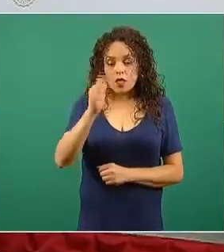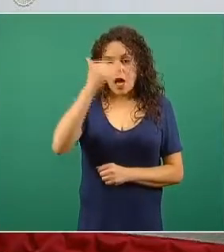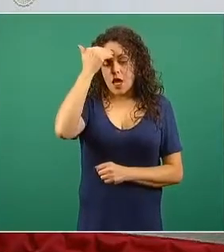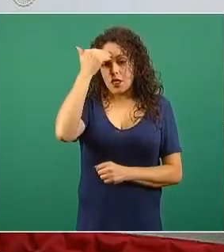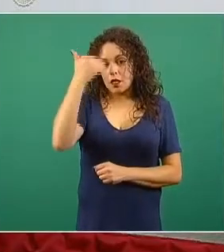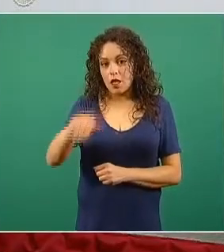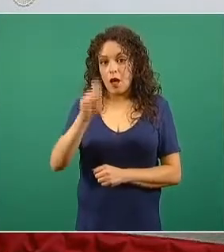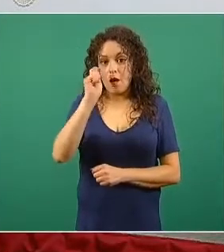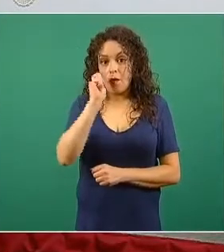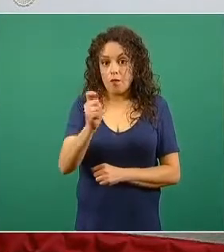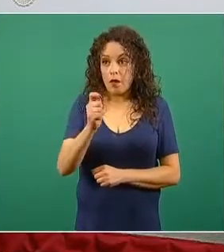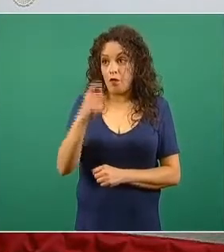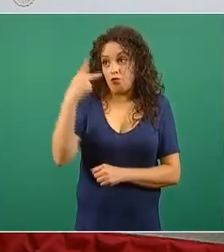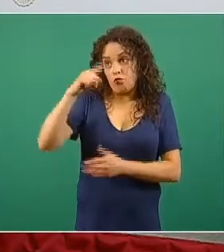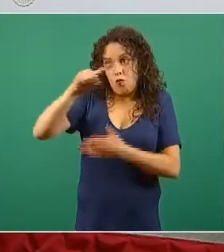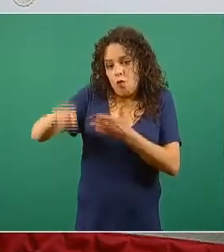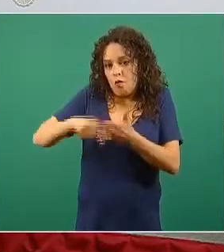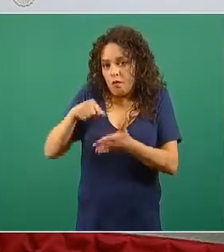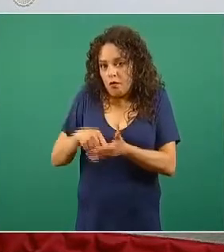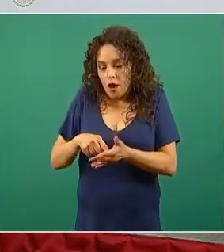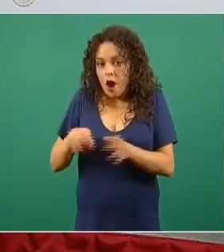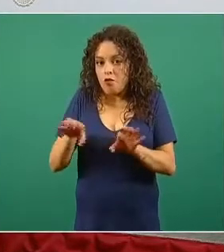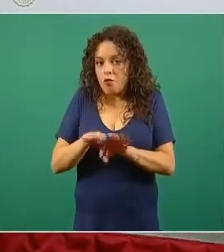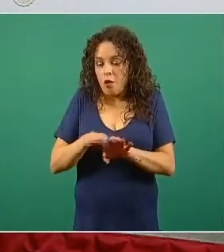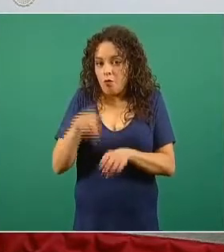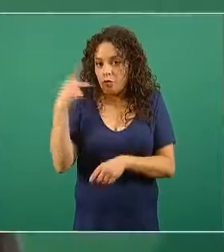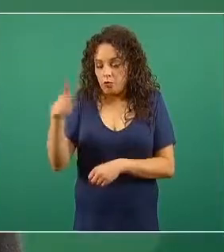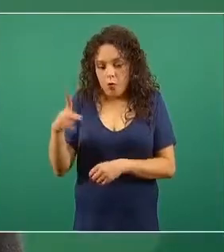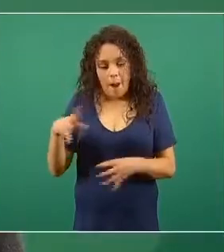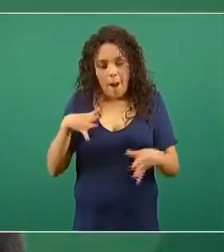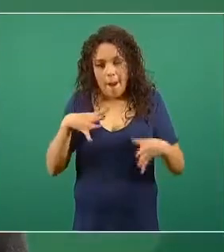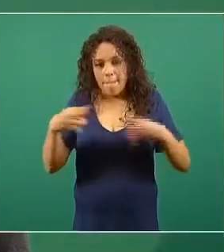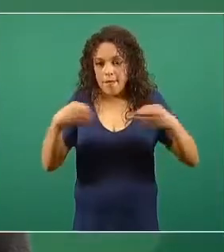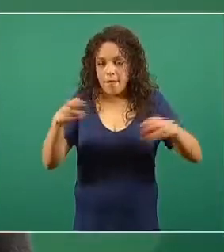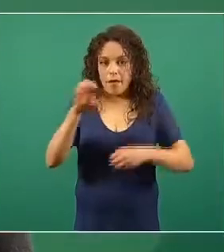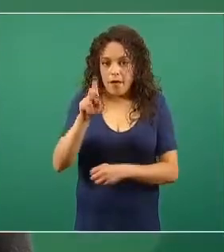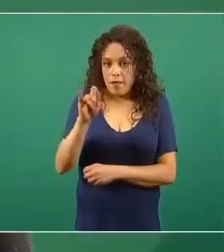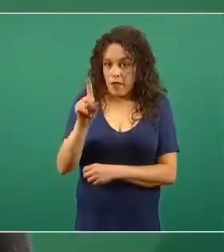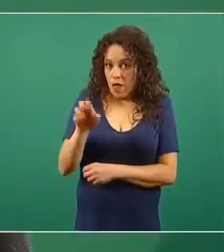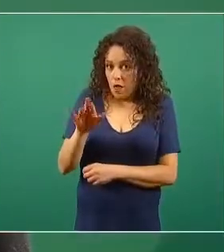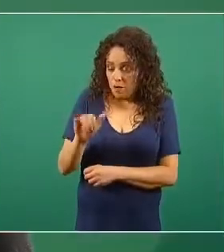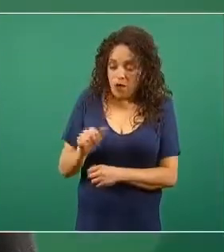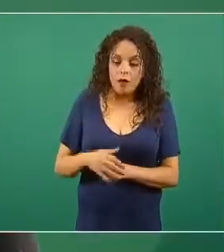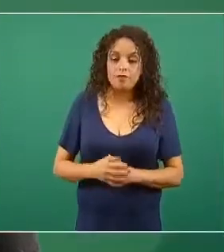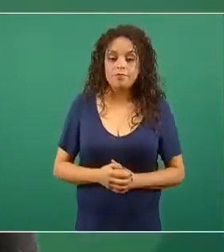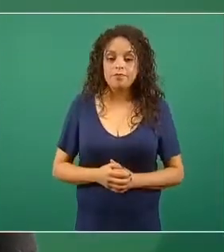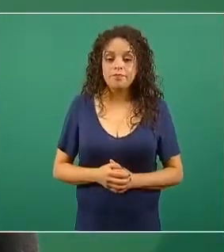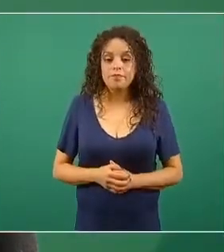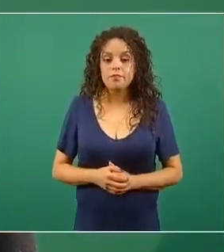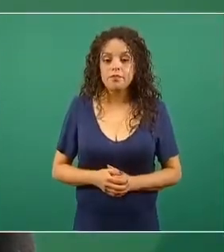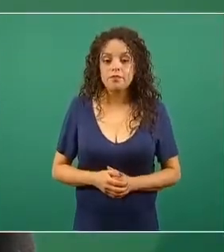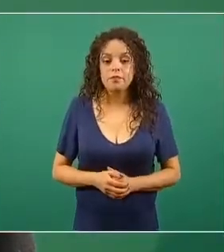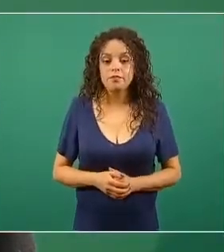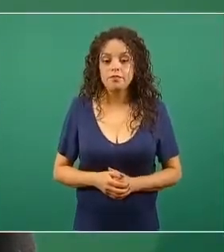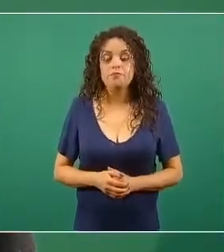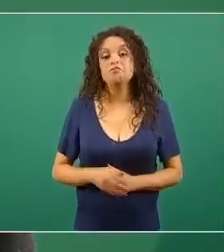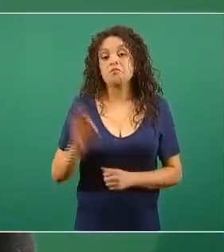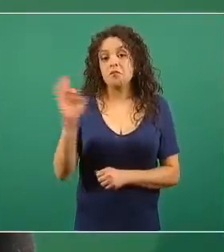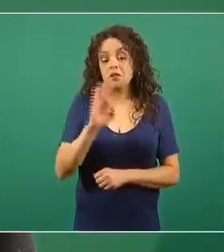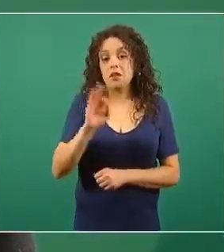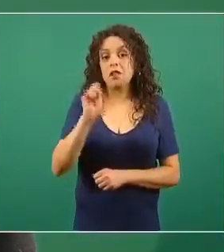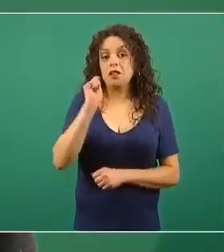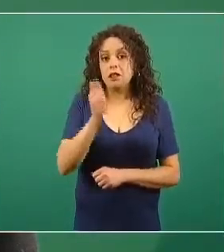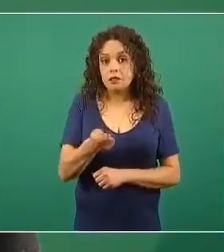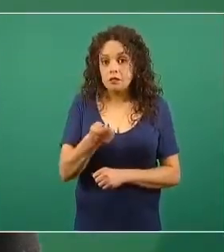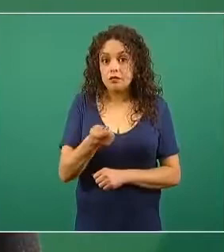solamente de su situación epidémica y de cuáles son los principales determinantes que aportan en un momento determinado a